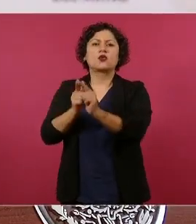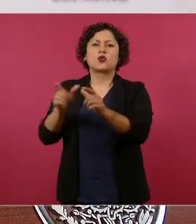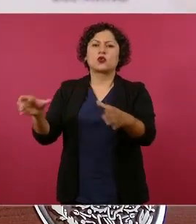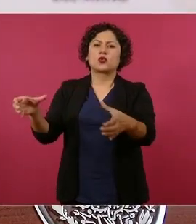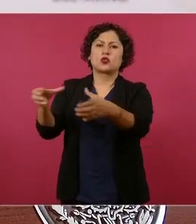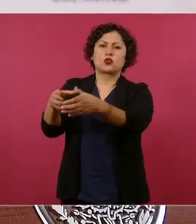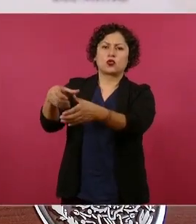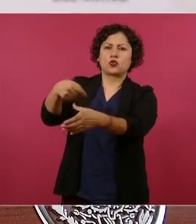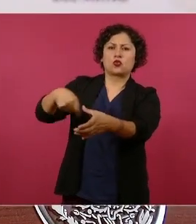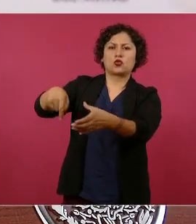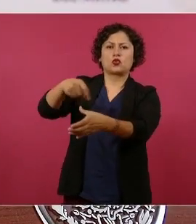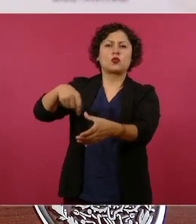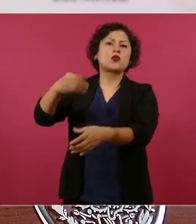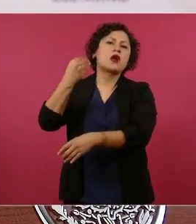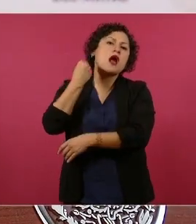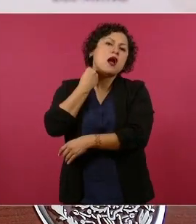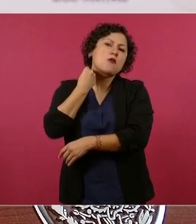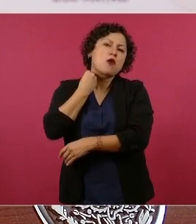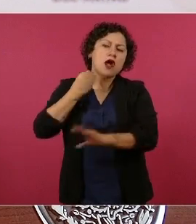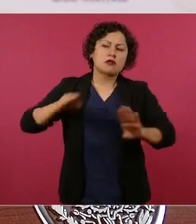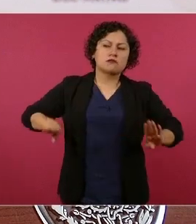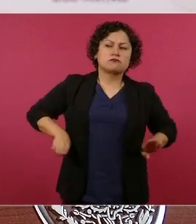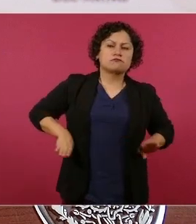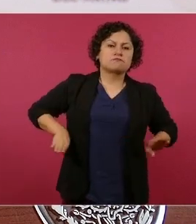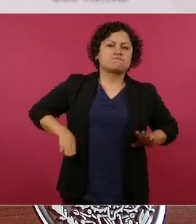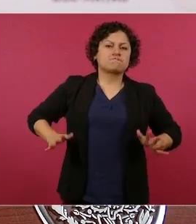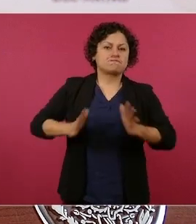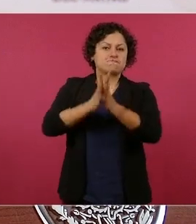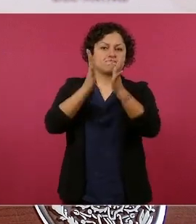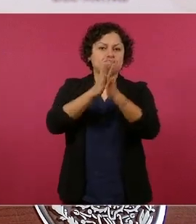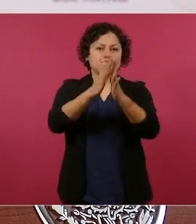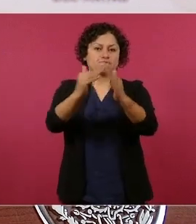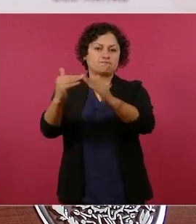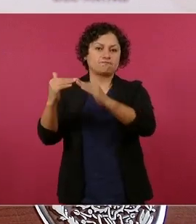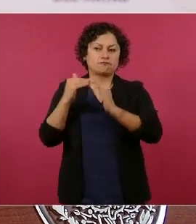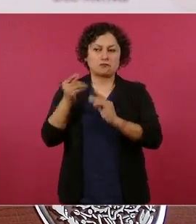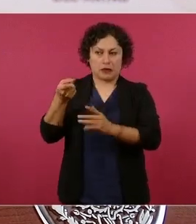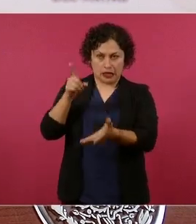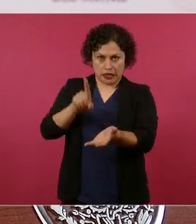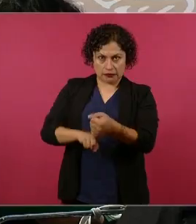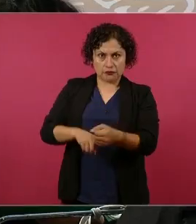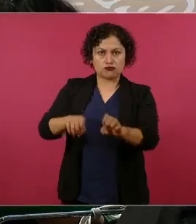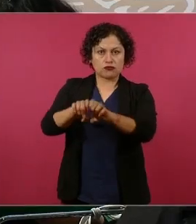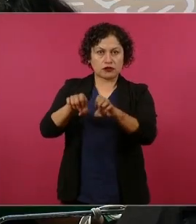abogados democráticos, mujeres y hombres.